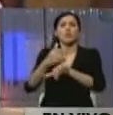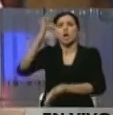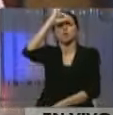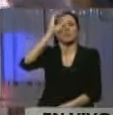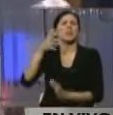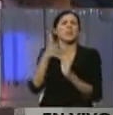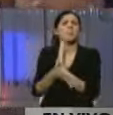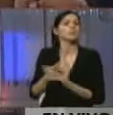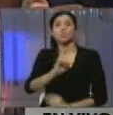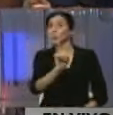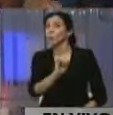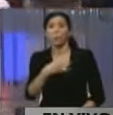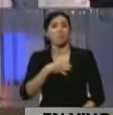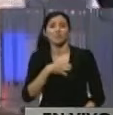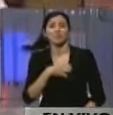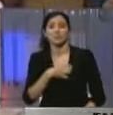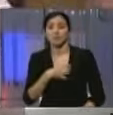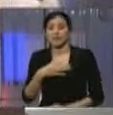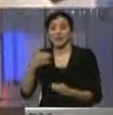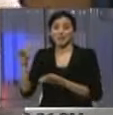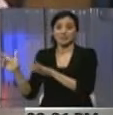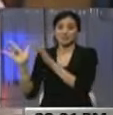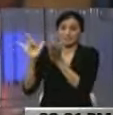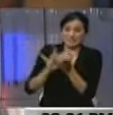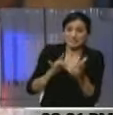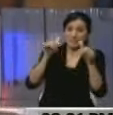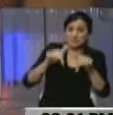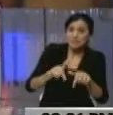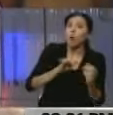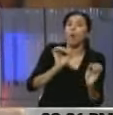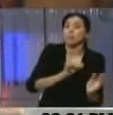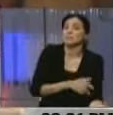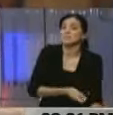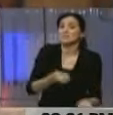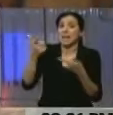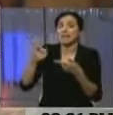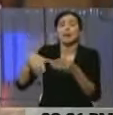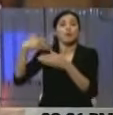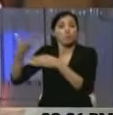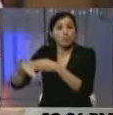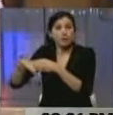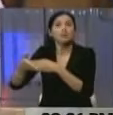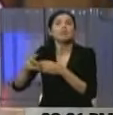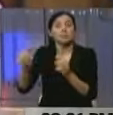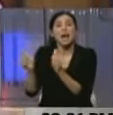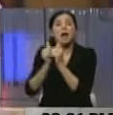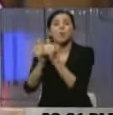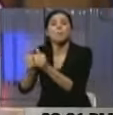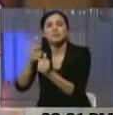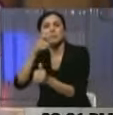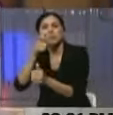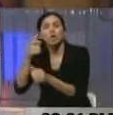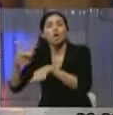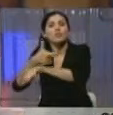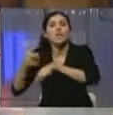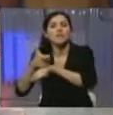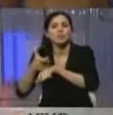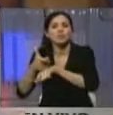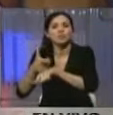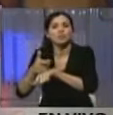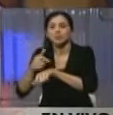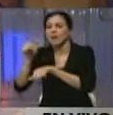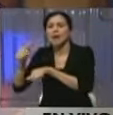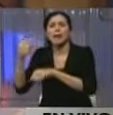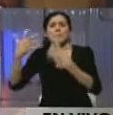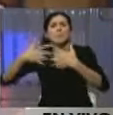está pasando. Lo que salga de un puerto y tenga un destino debe llegar a ese destino y debe tener acompañamiento. Lo que llega a las plantas debemos saber cuánto se